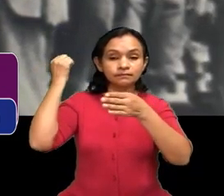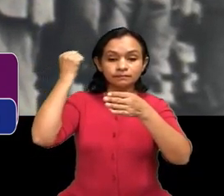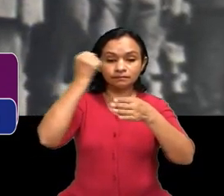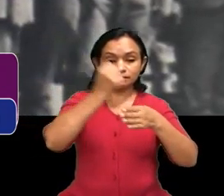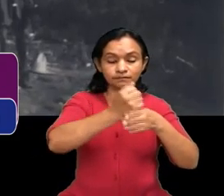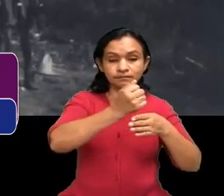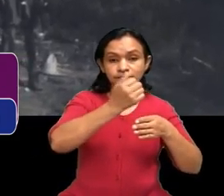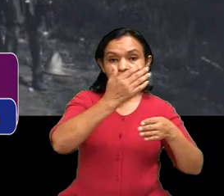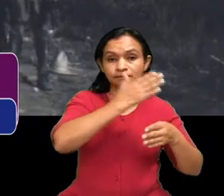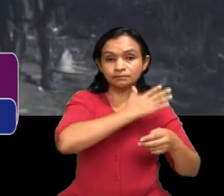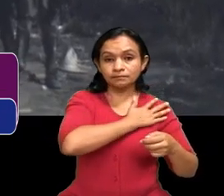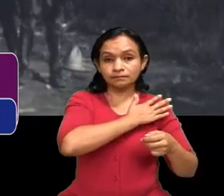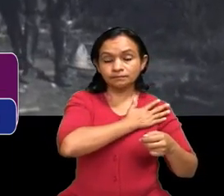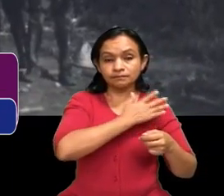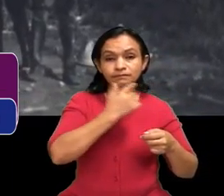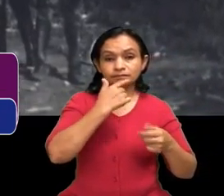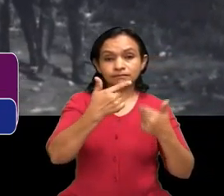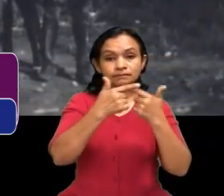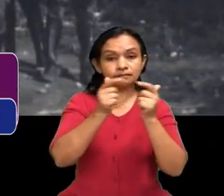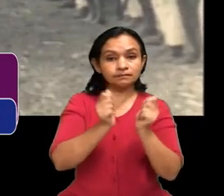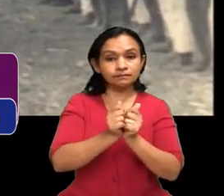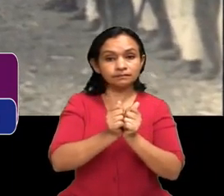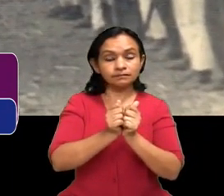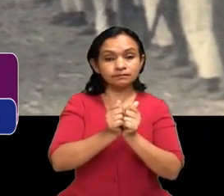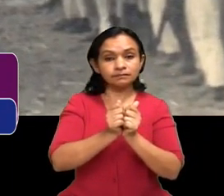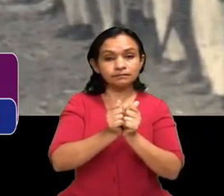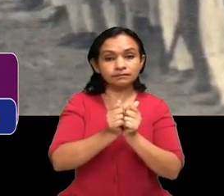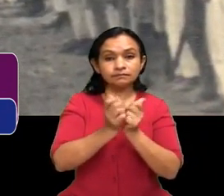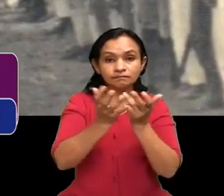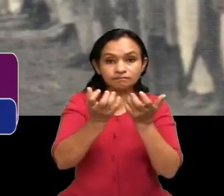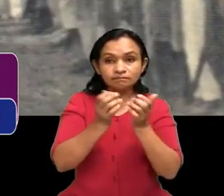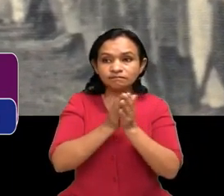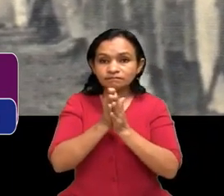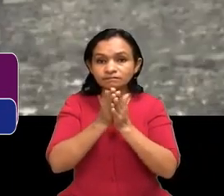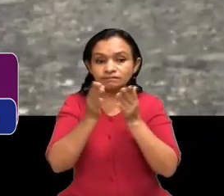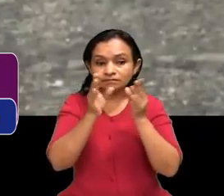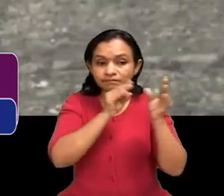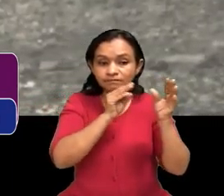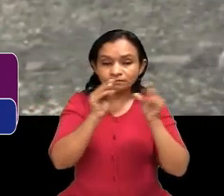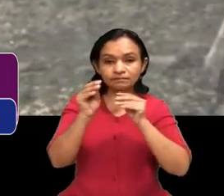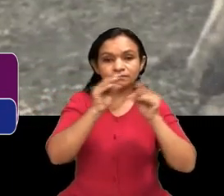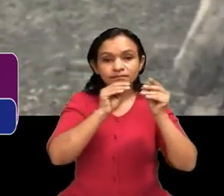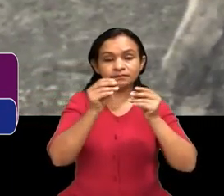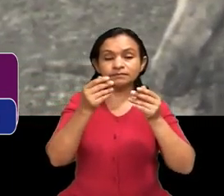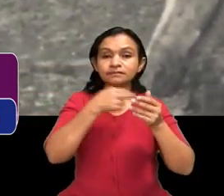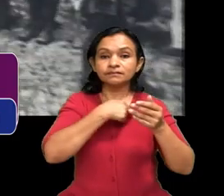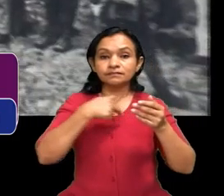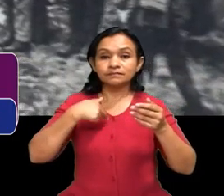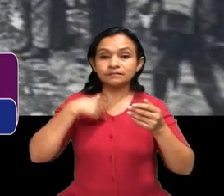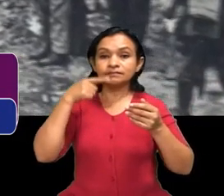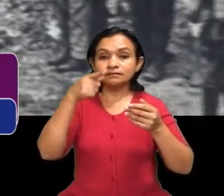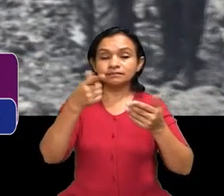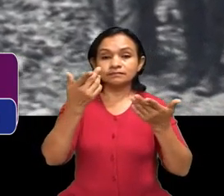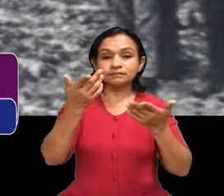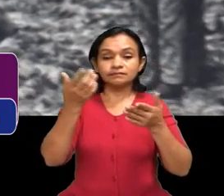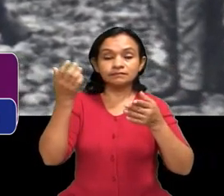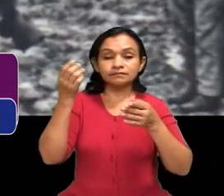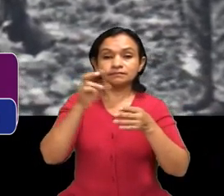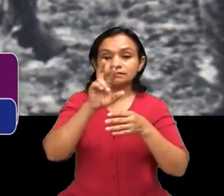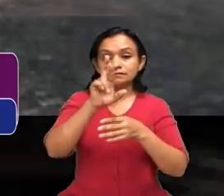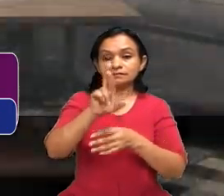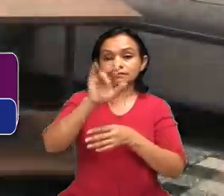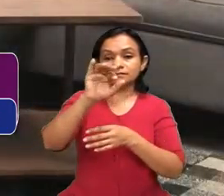Somoza. Usted menciona el movimiento que da lugar a la conspiración que permite esta acción por parte de Rigoberto López